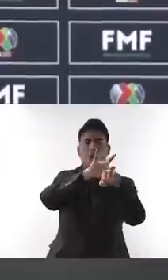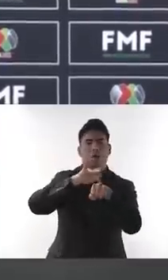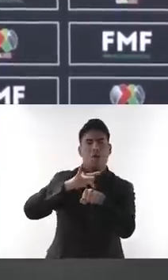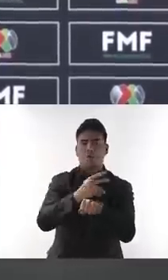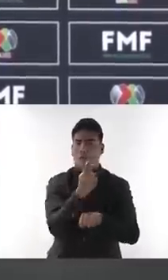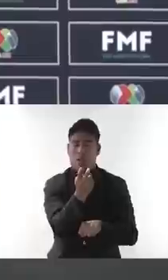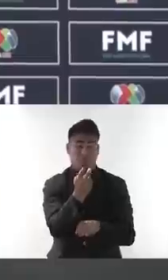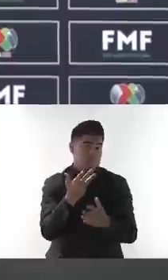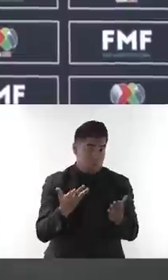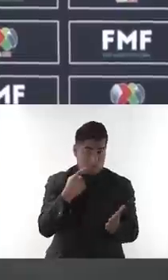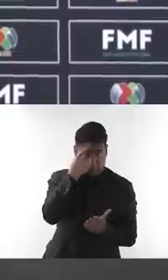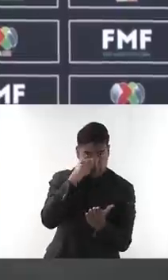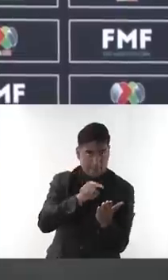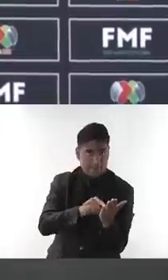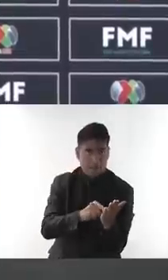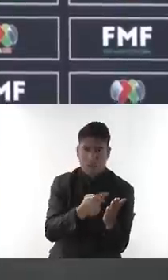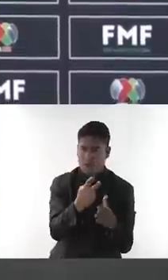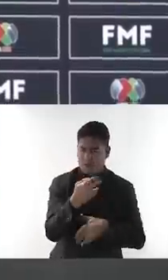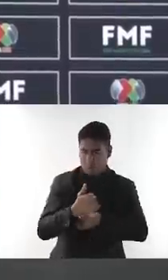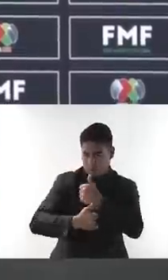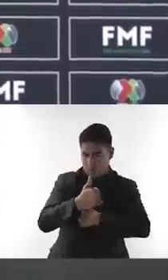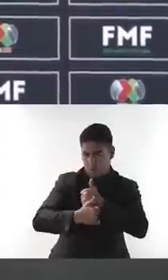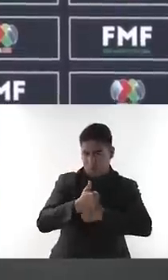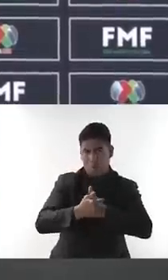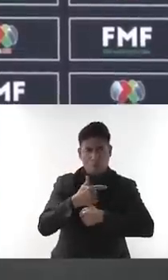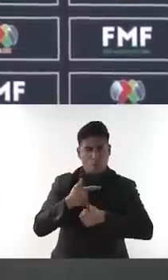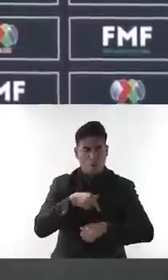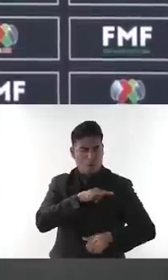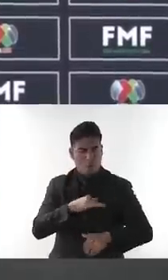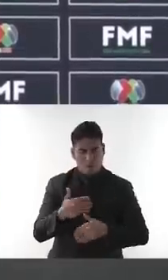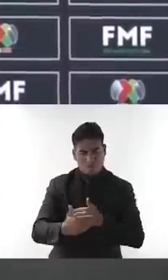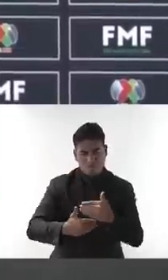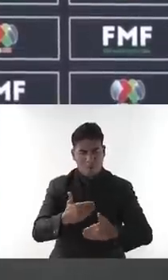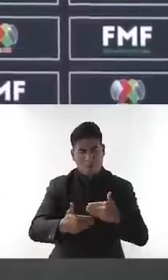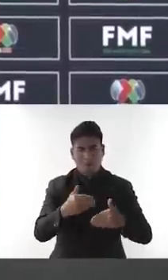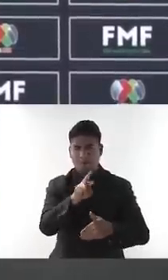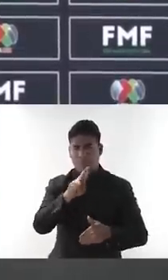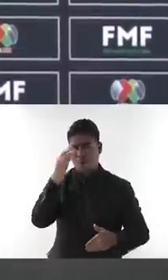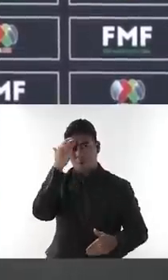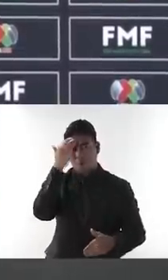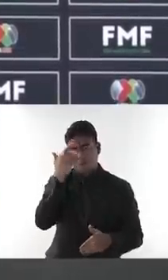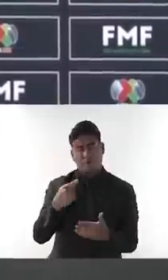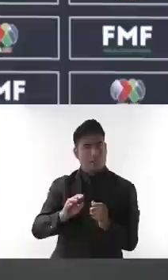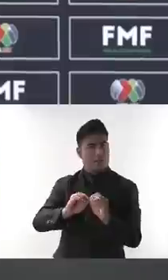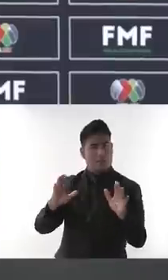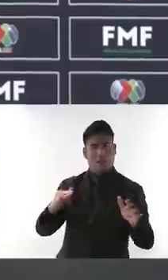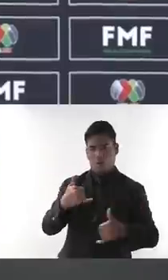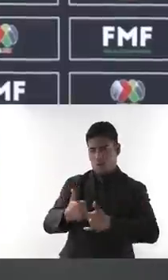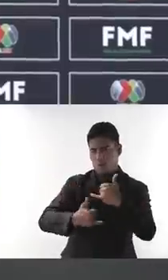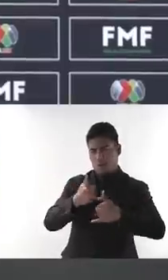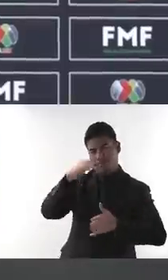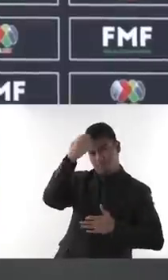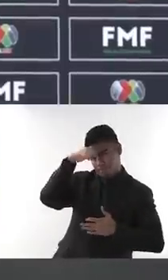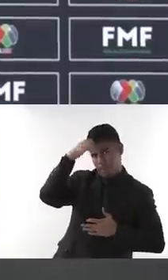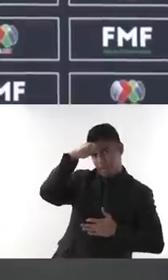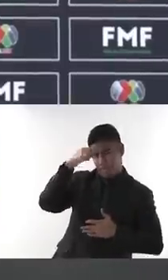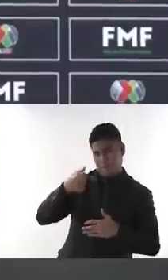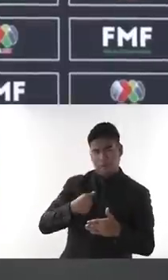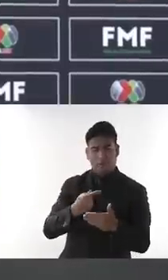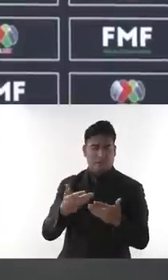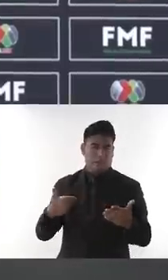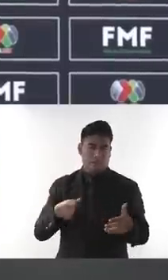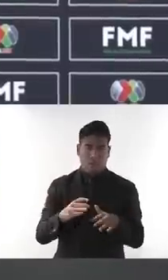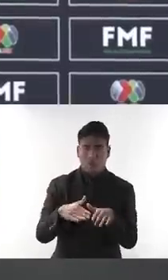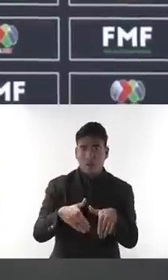proceso de salir a competir va a ser también muy importante el reconocerle a estos grandes futbolistas que ya no estarán más en